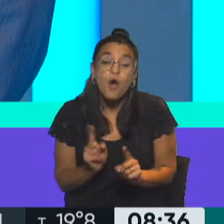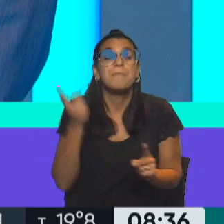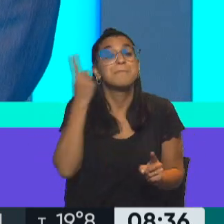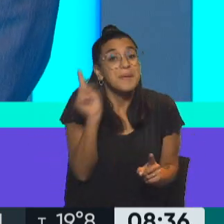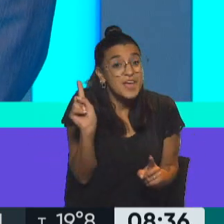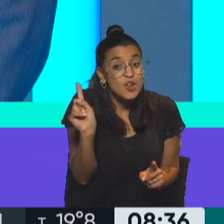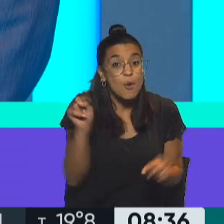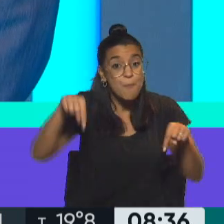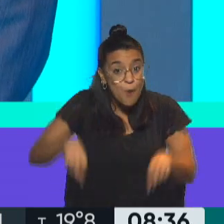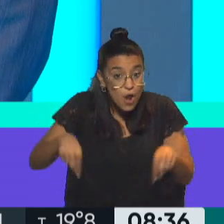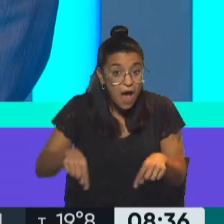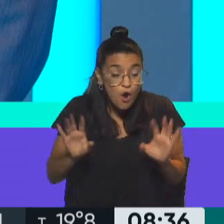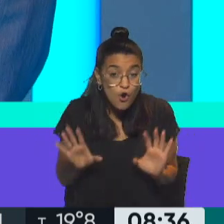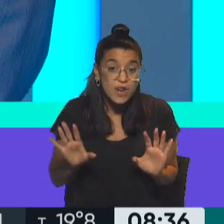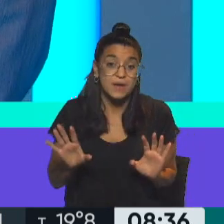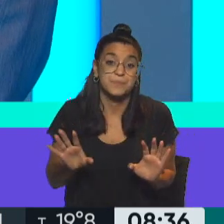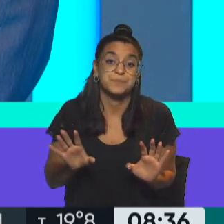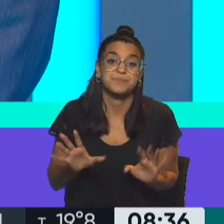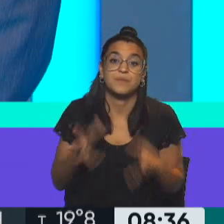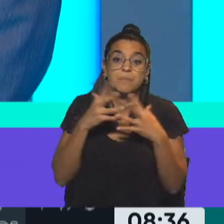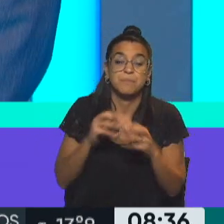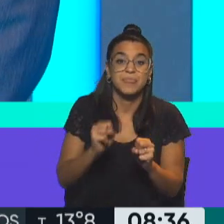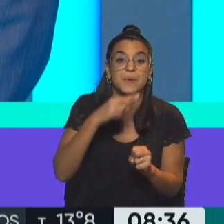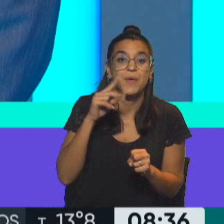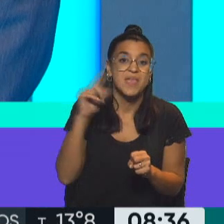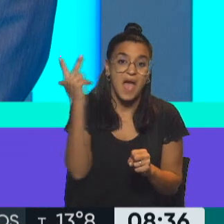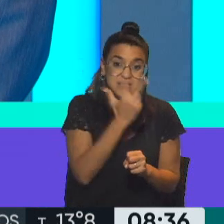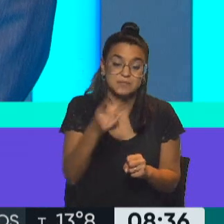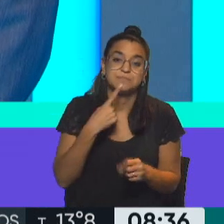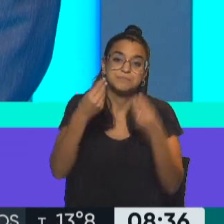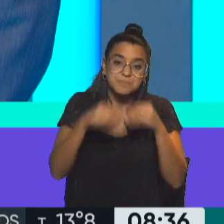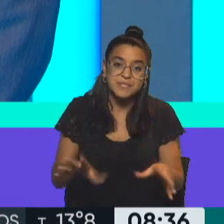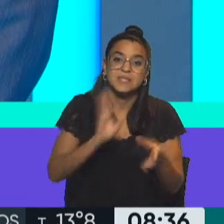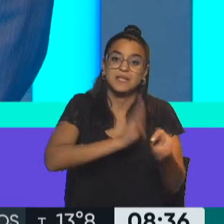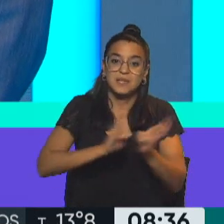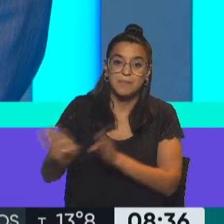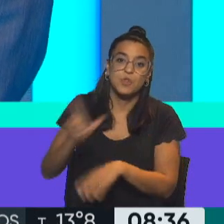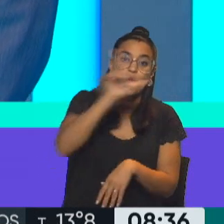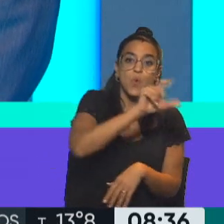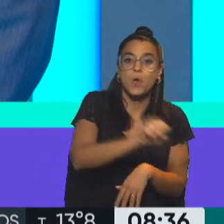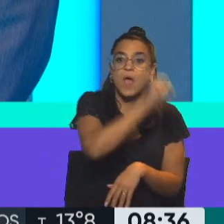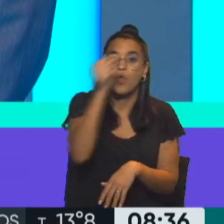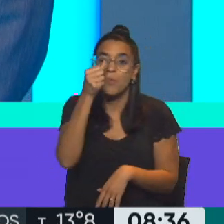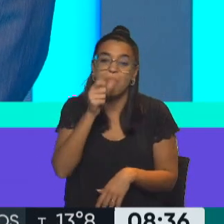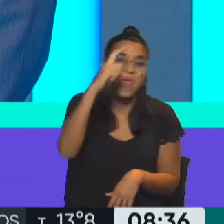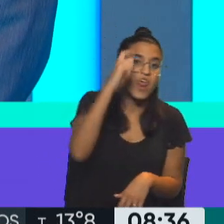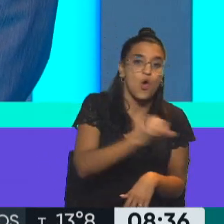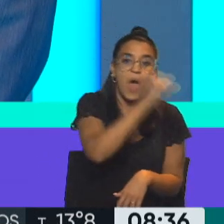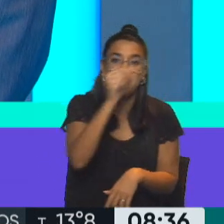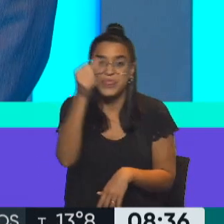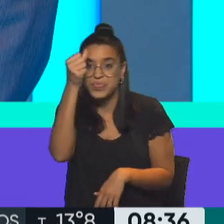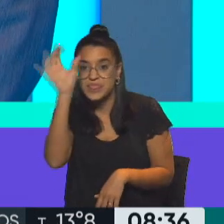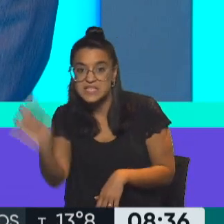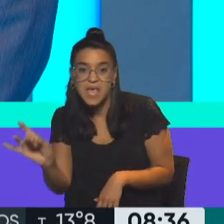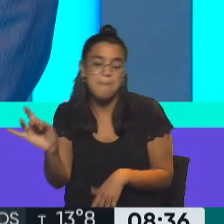por ahora por lo menos un diagnóstico de vih implica empezar a tomar un tratamiento de lunes a domingo de enero a diciembre en grano